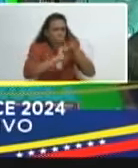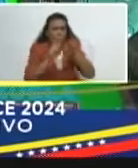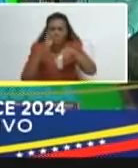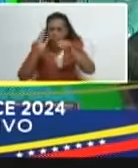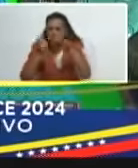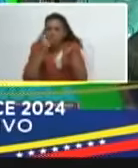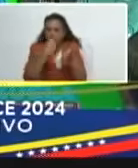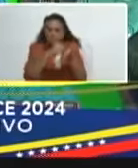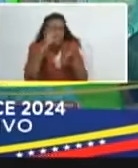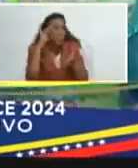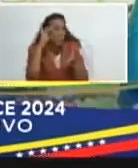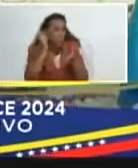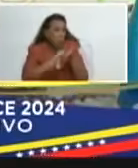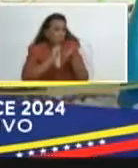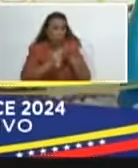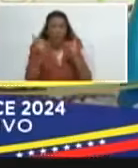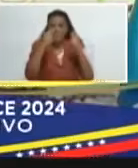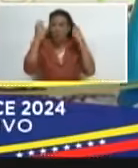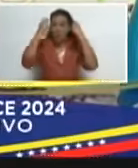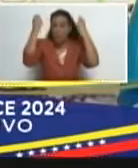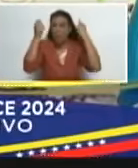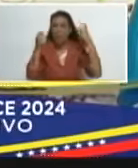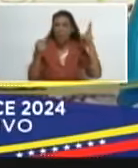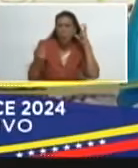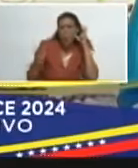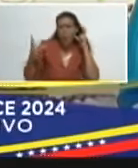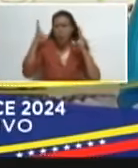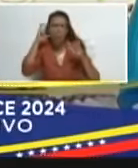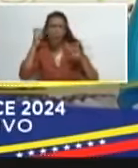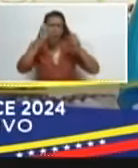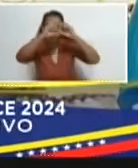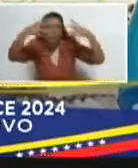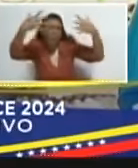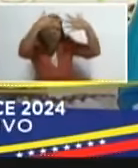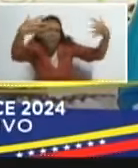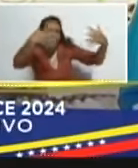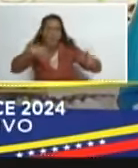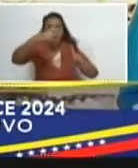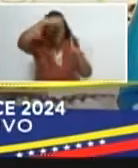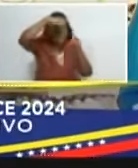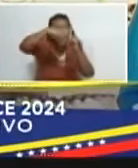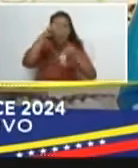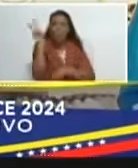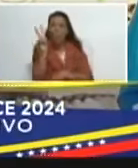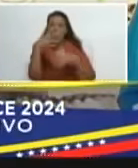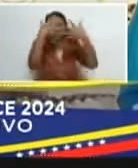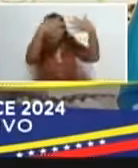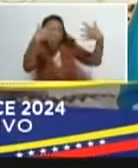decir. Sé que los periodistas así lo van a sacar, titulares positivos sobre Venezuela.